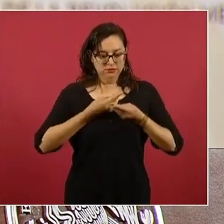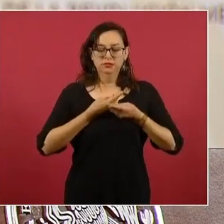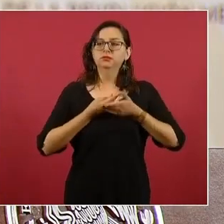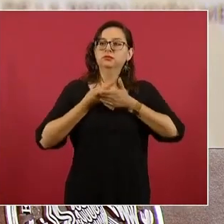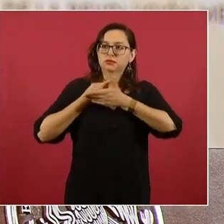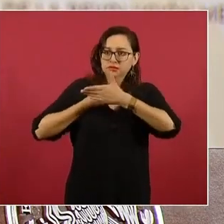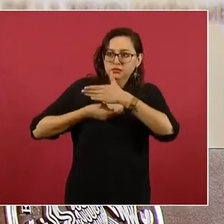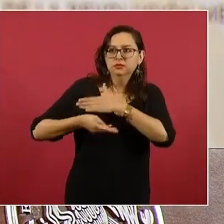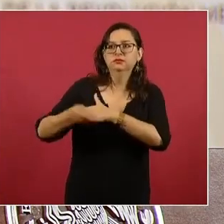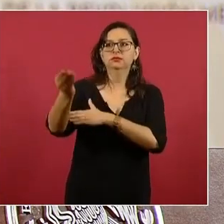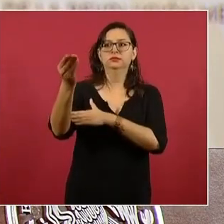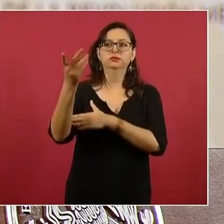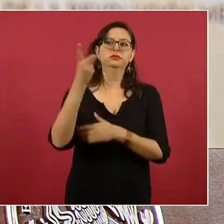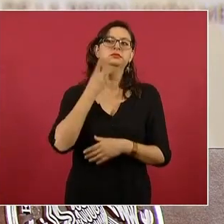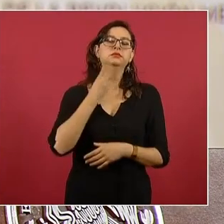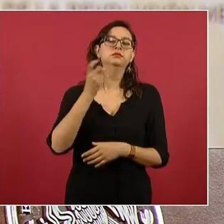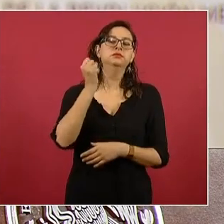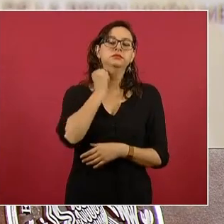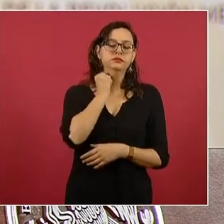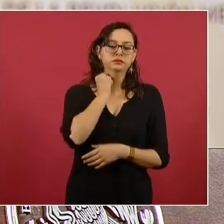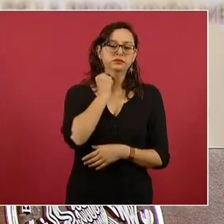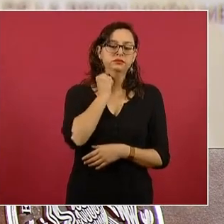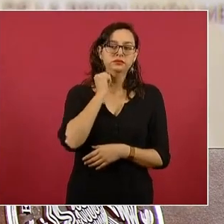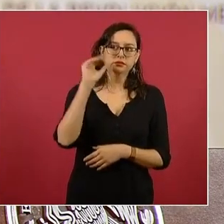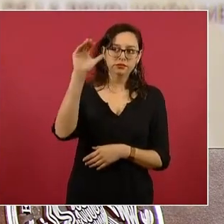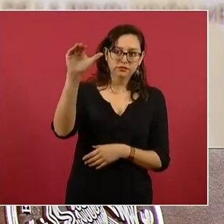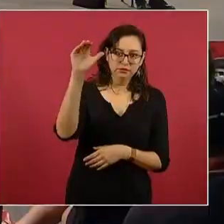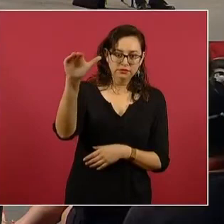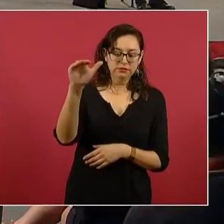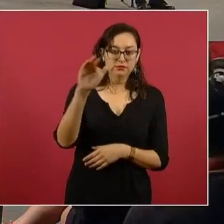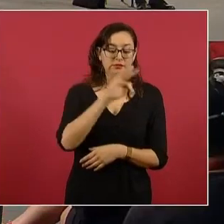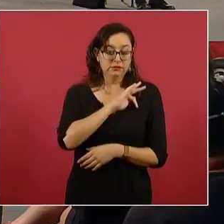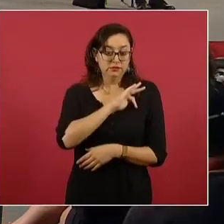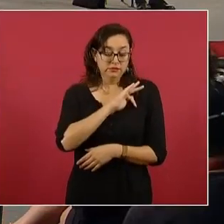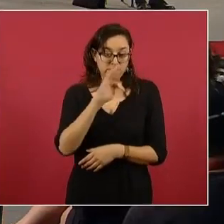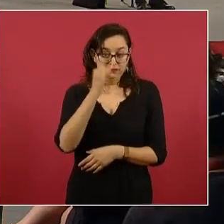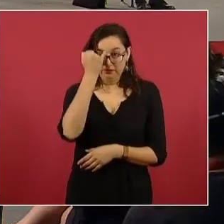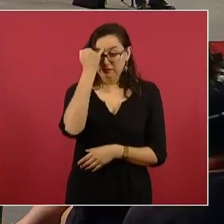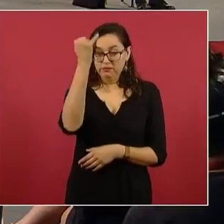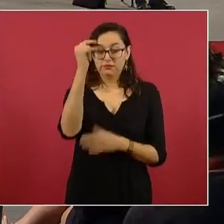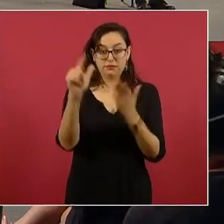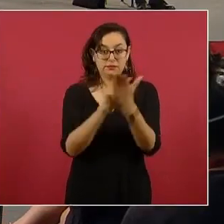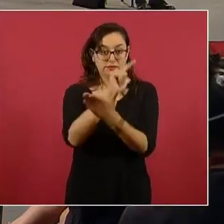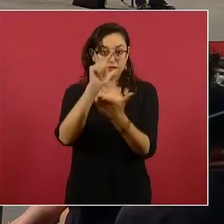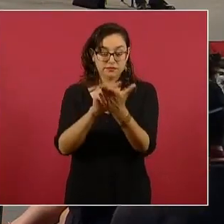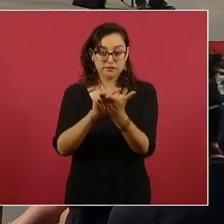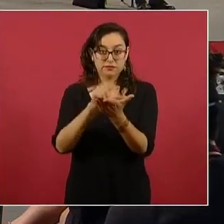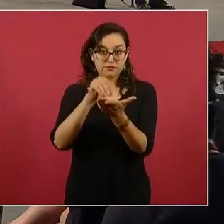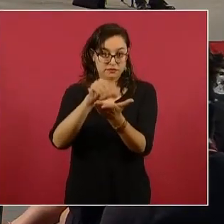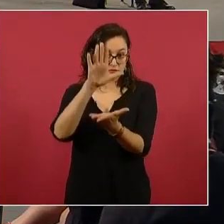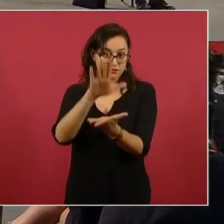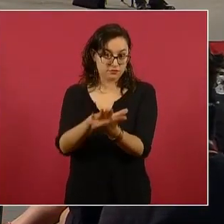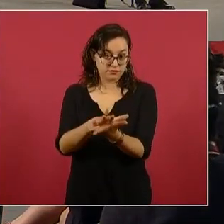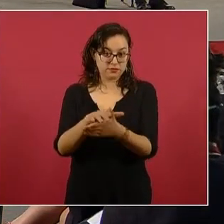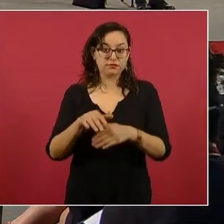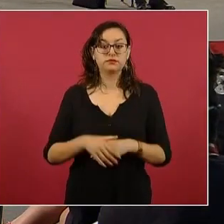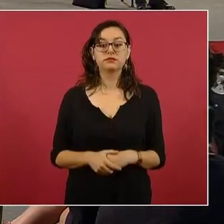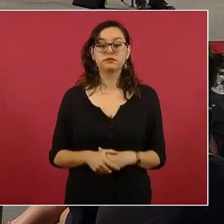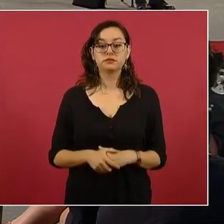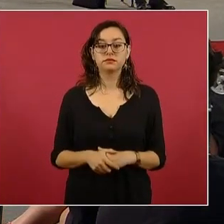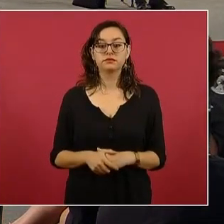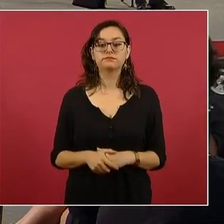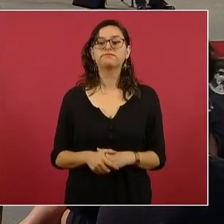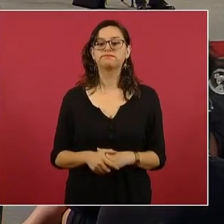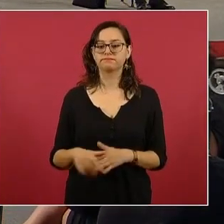como iniciativa de ley ese proyecto. Bien, presidente, gracias. Por